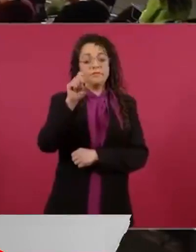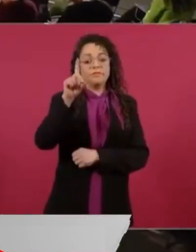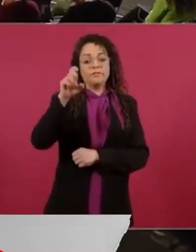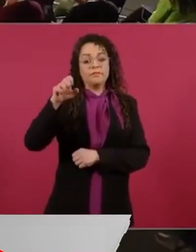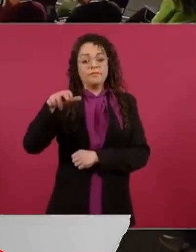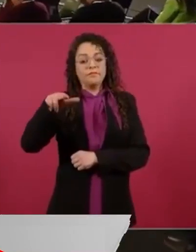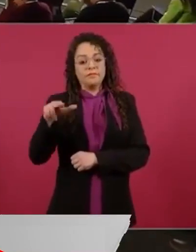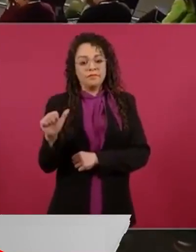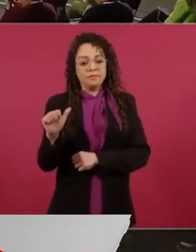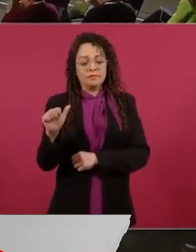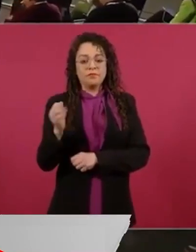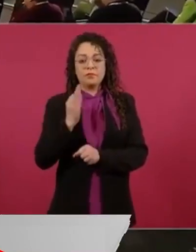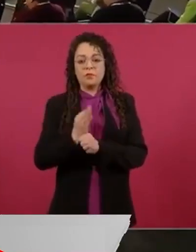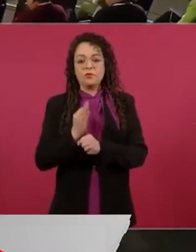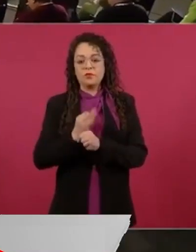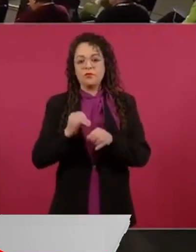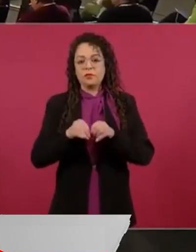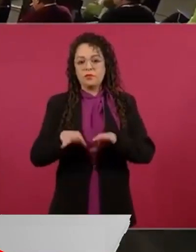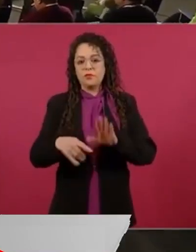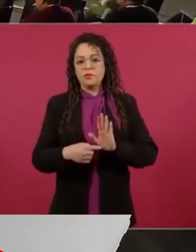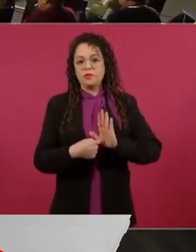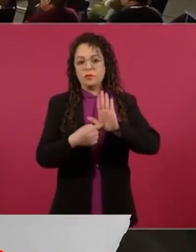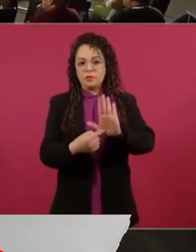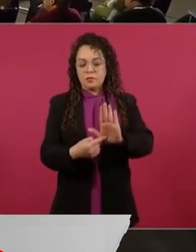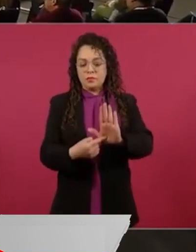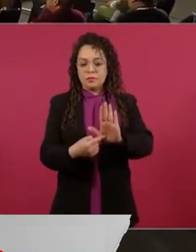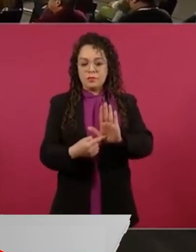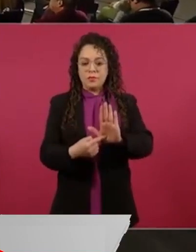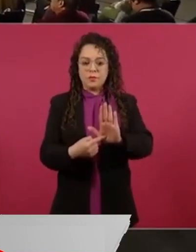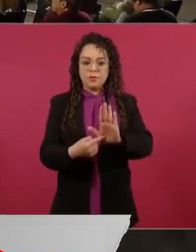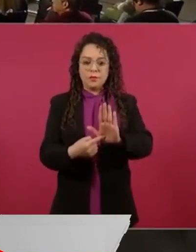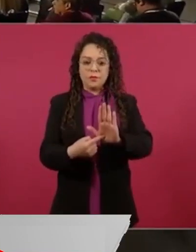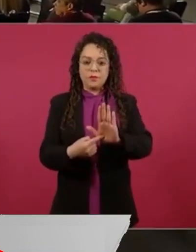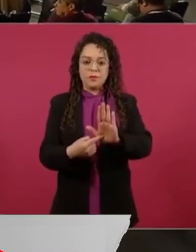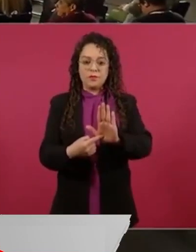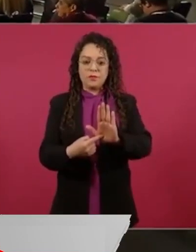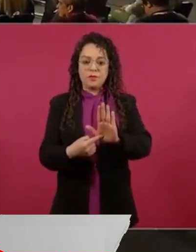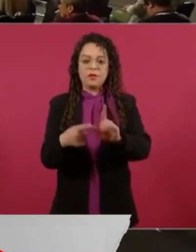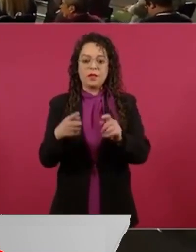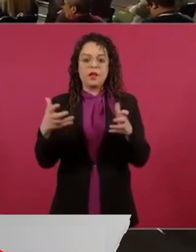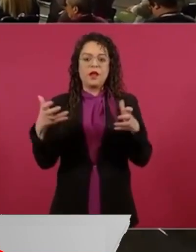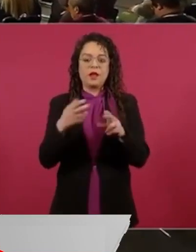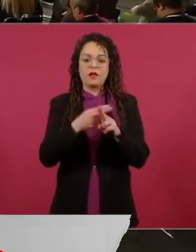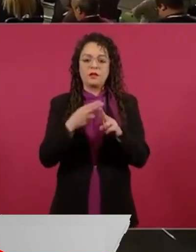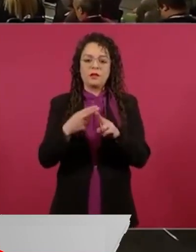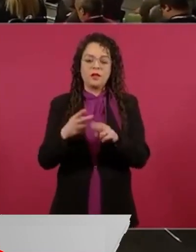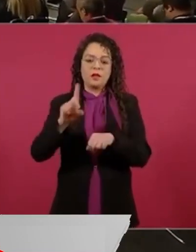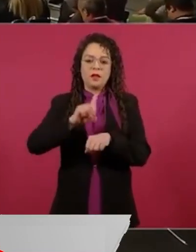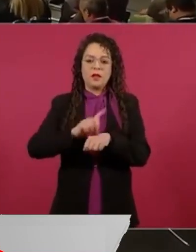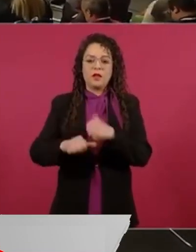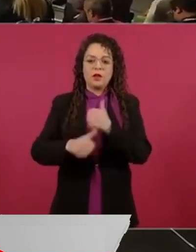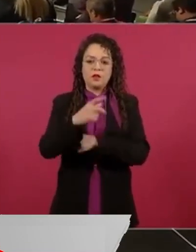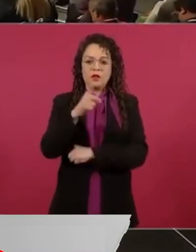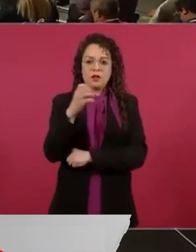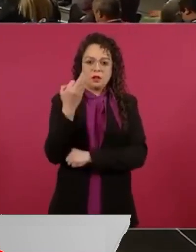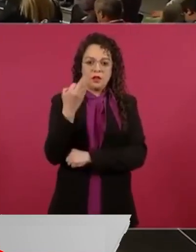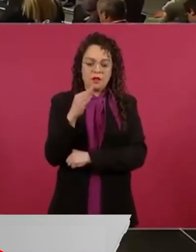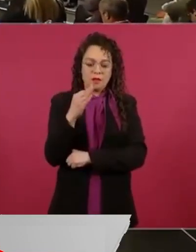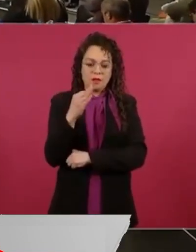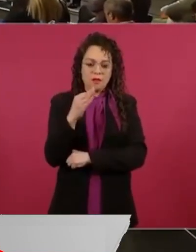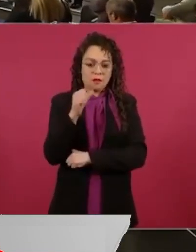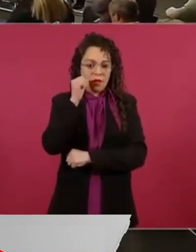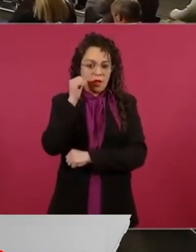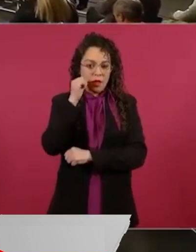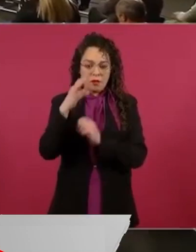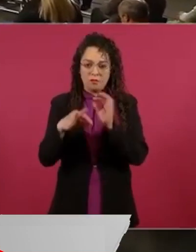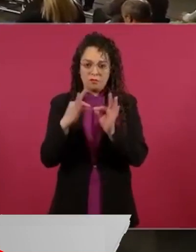...a informar cómo estamos operando hasta el día de la fecha, hasta el 11 de febrero, que es como cerramos las operaciones el día de